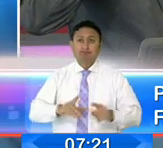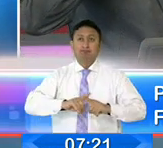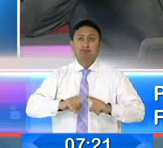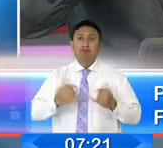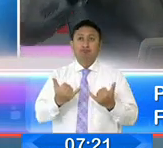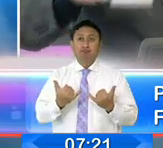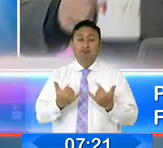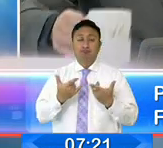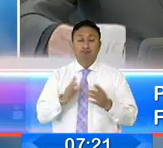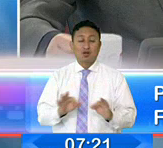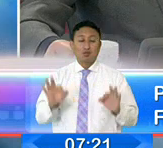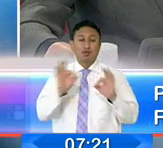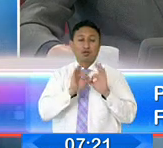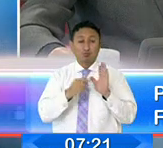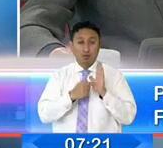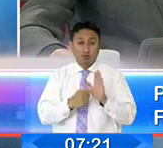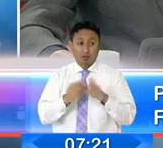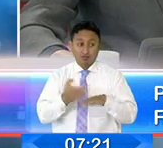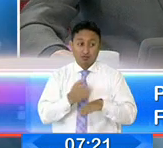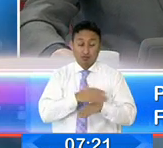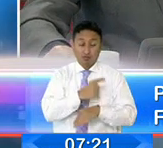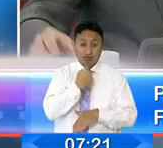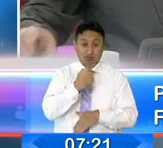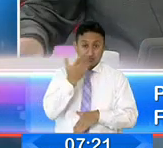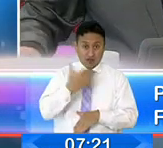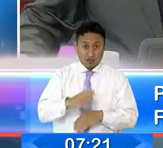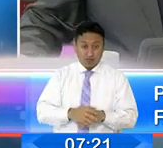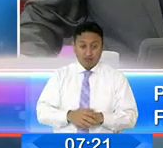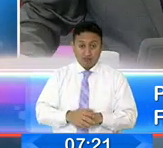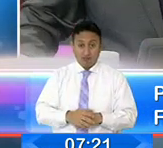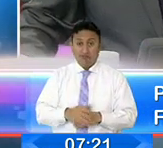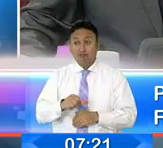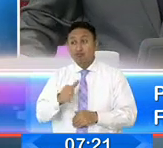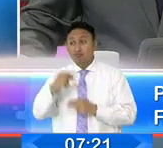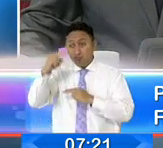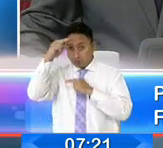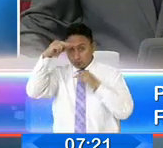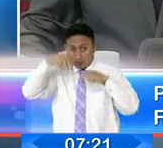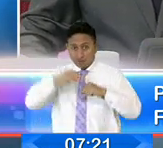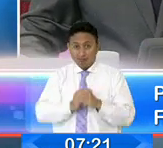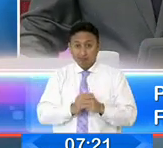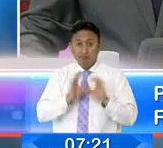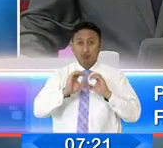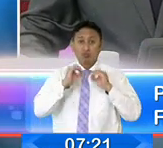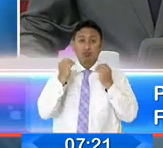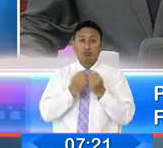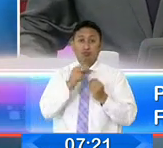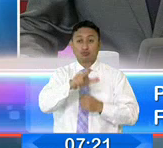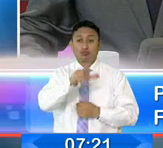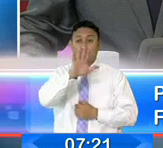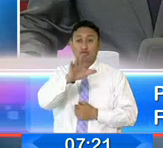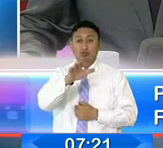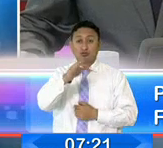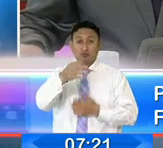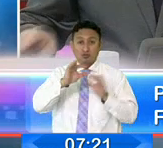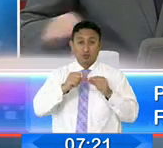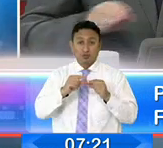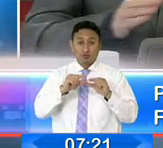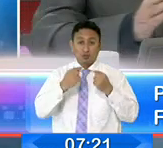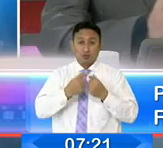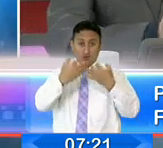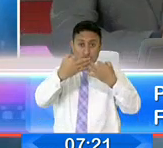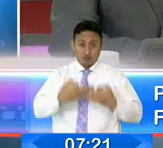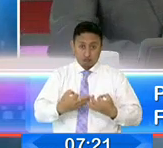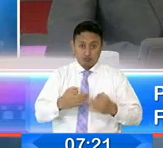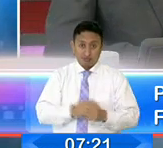es importante decirlo, ya lo hemos dicho en varios espacios, Alianza País no es el movimiento oficialista,